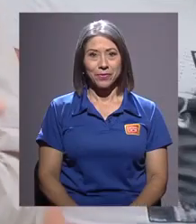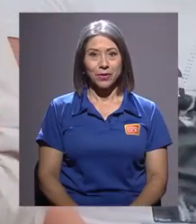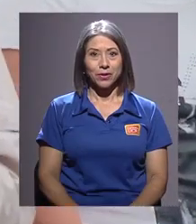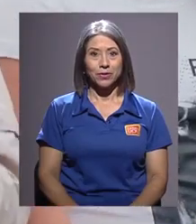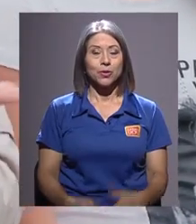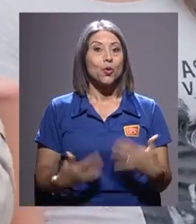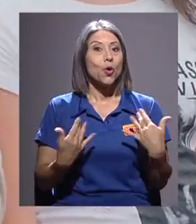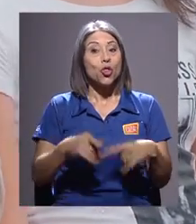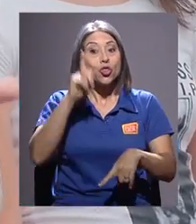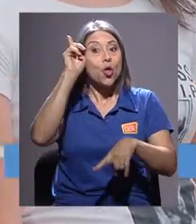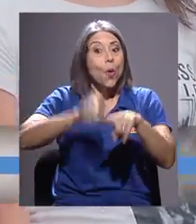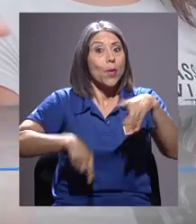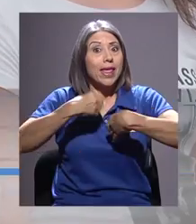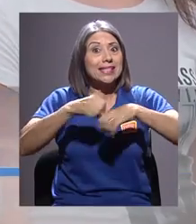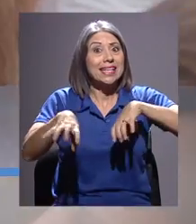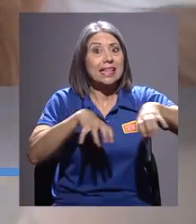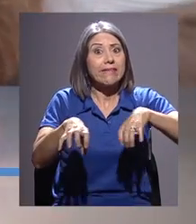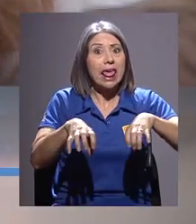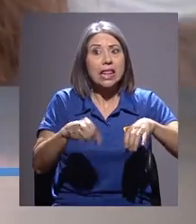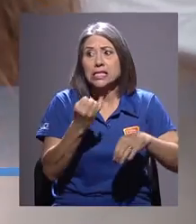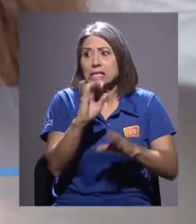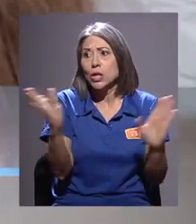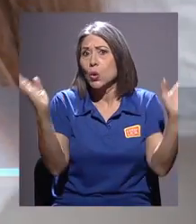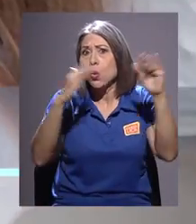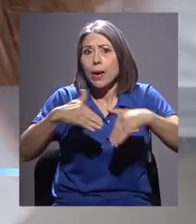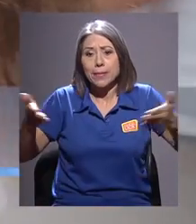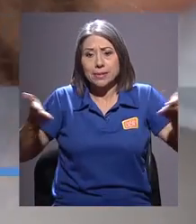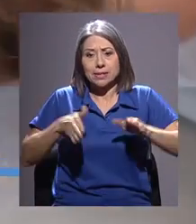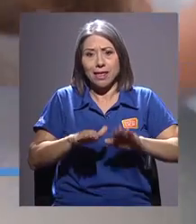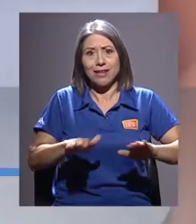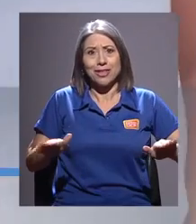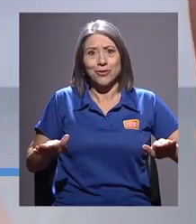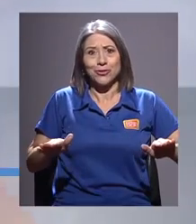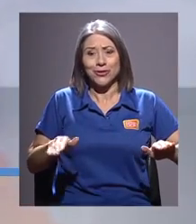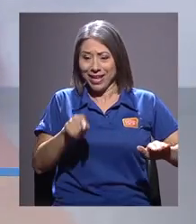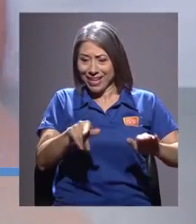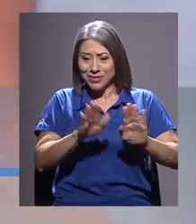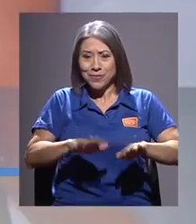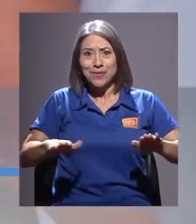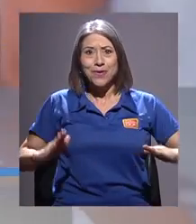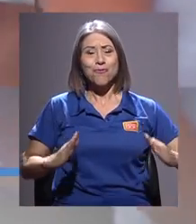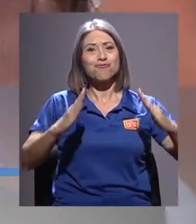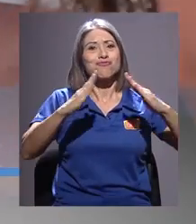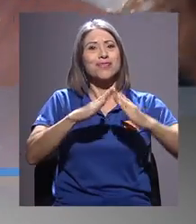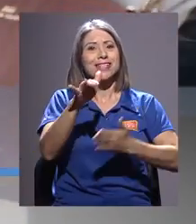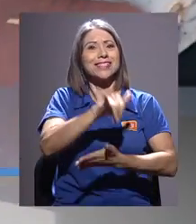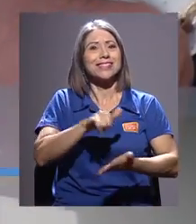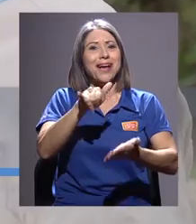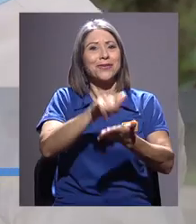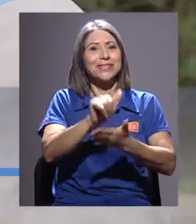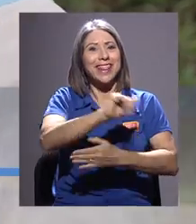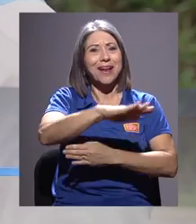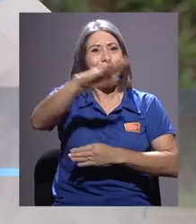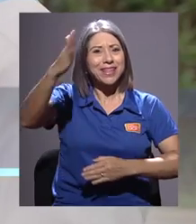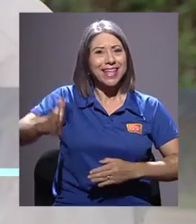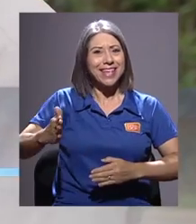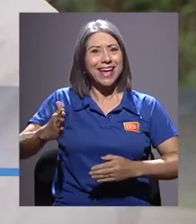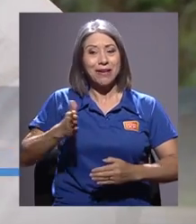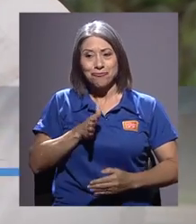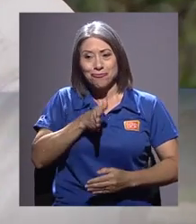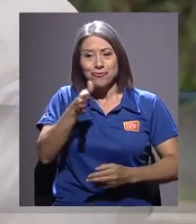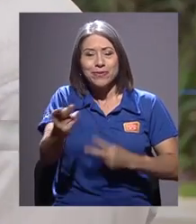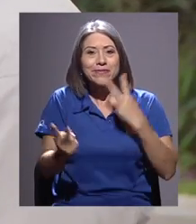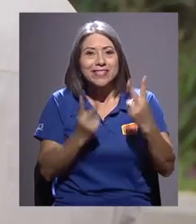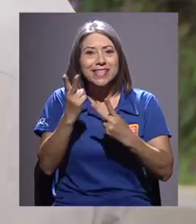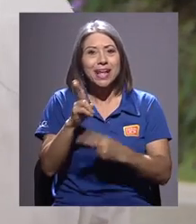No podía haber simposio sin la presencia de niños. Estos pequeños de la comunidad de San José de la Montaña visitaron la